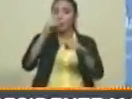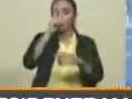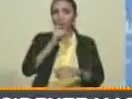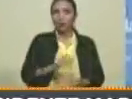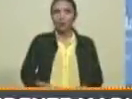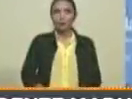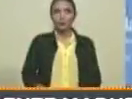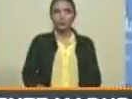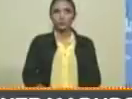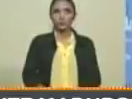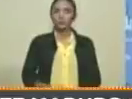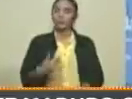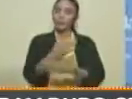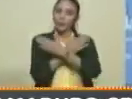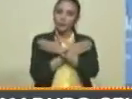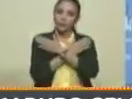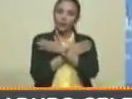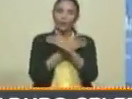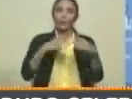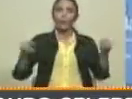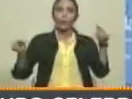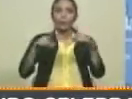a felicitarlo por su cumpleaños.